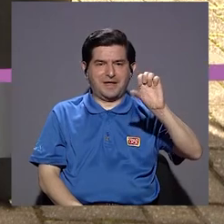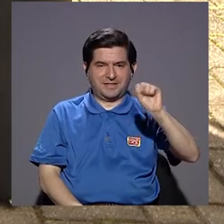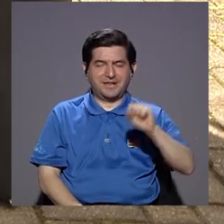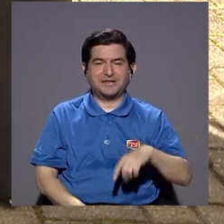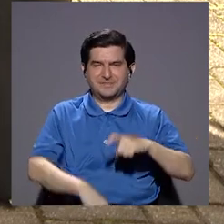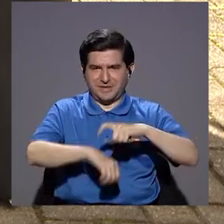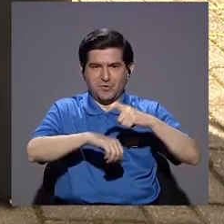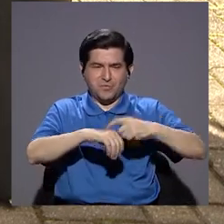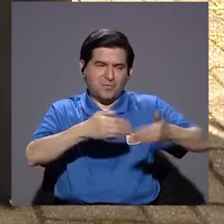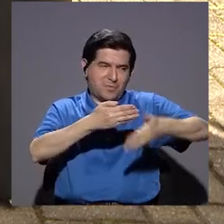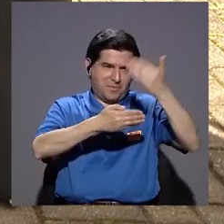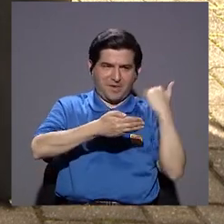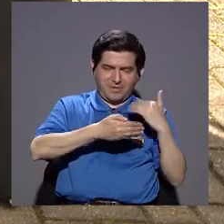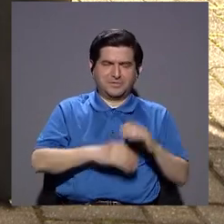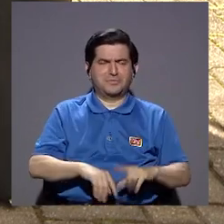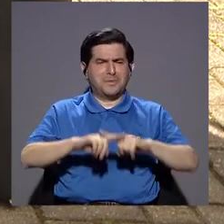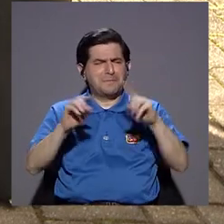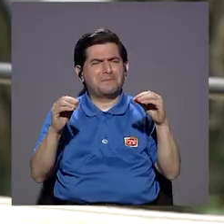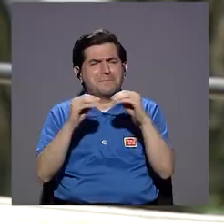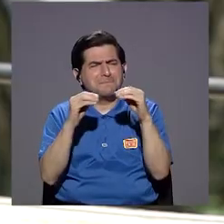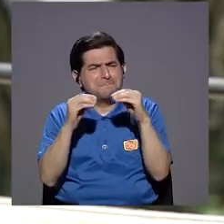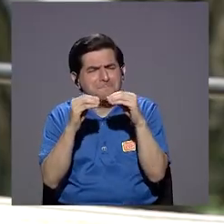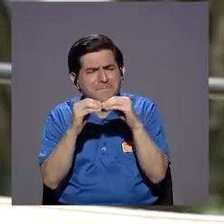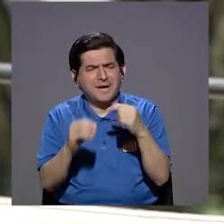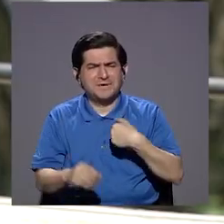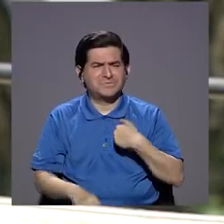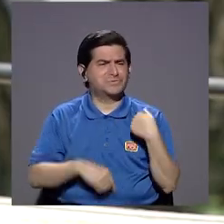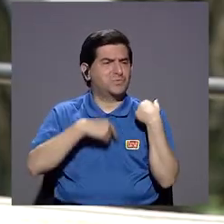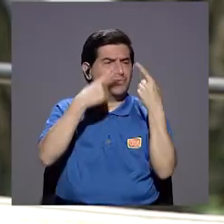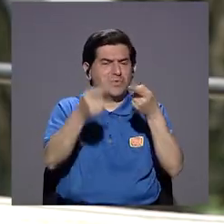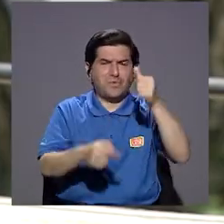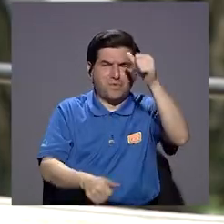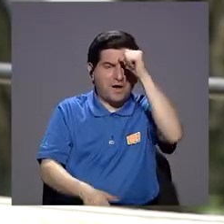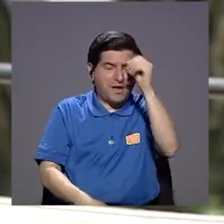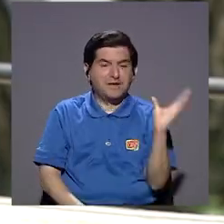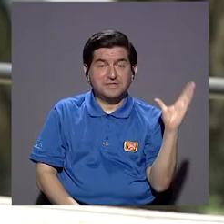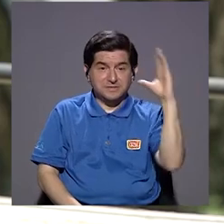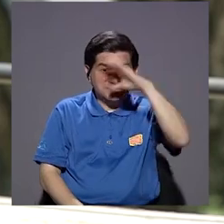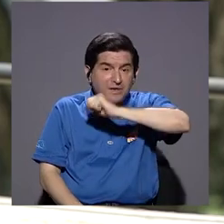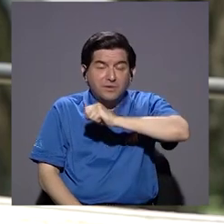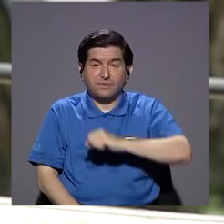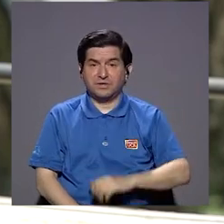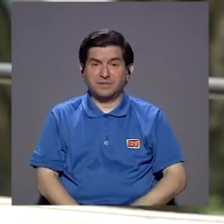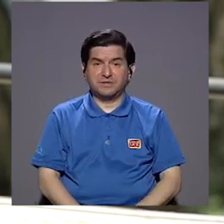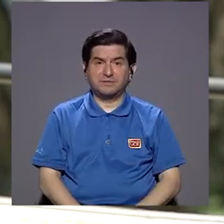que es cada vez más... A ver, cuando uno va a India, se da cuenta